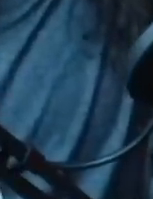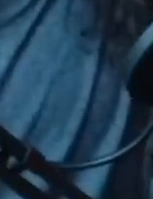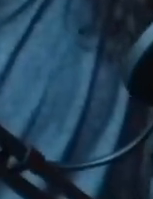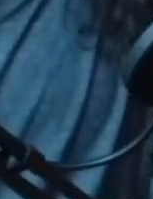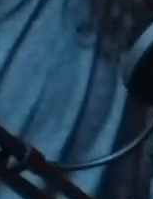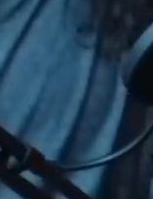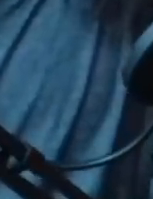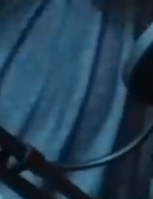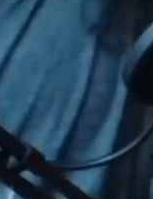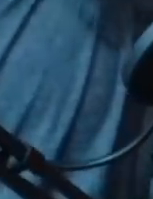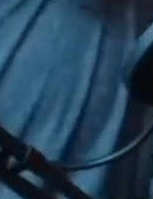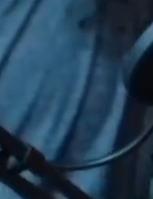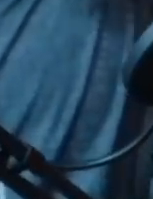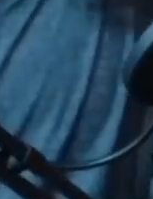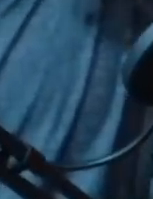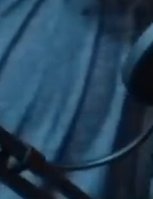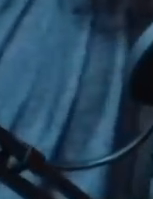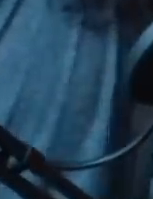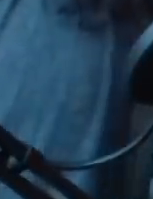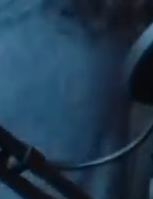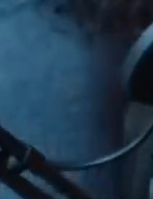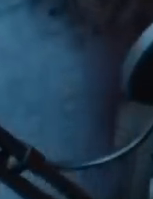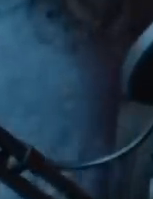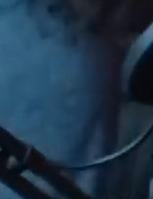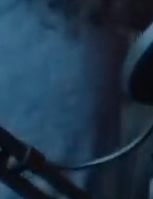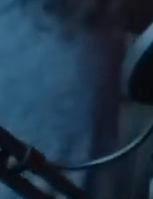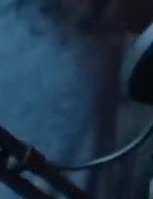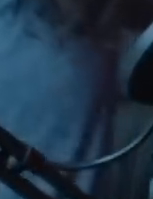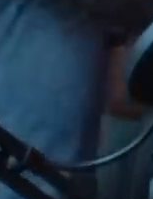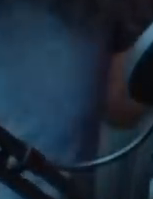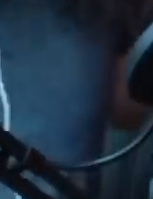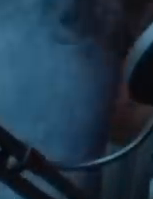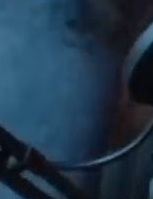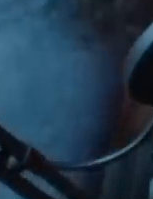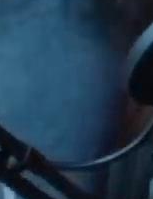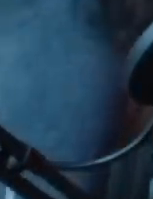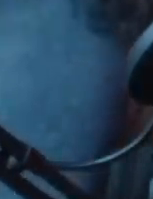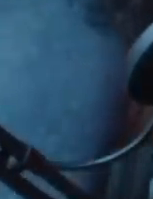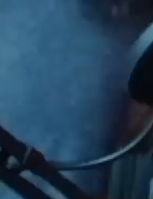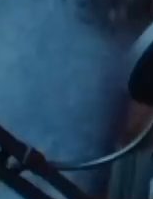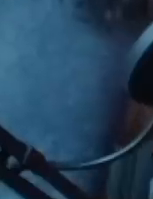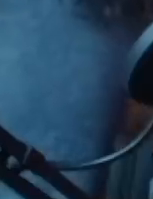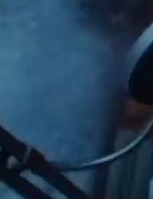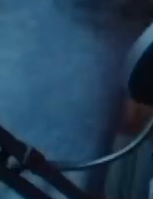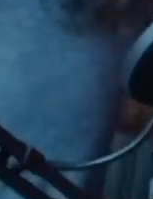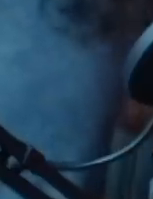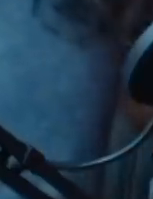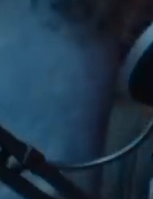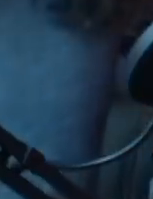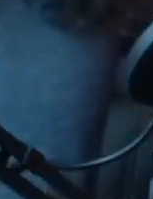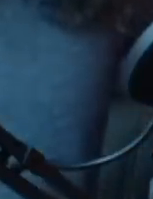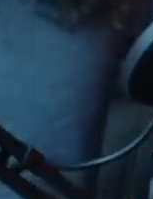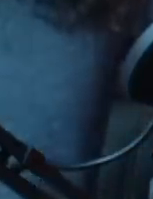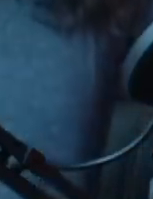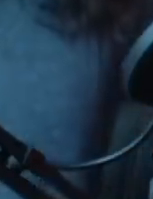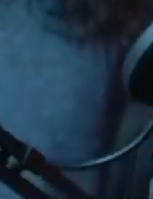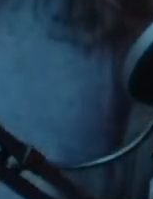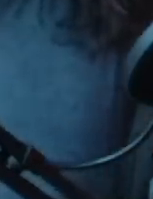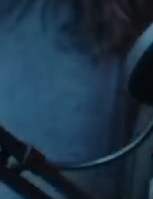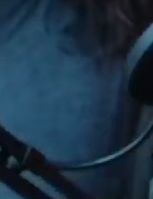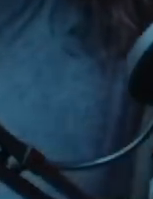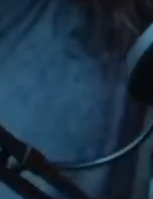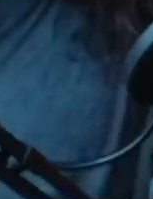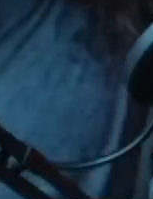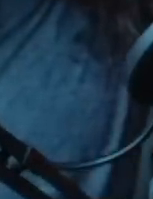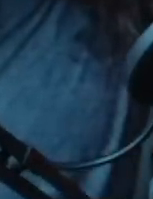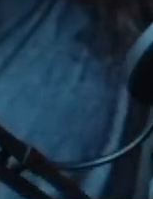vienes estás en un país que al final no te quiere compa al final Estados Unidos no te quiere la neta compatriotas